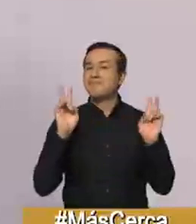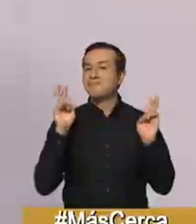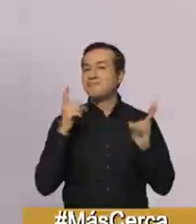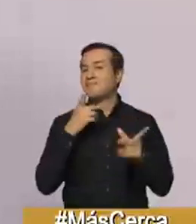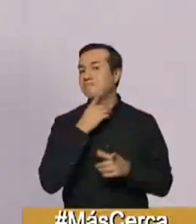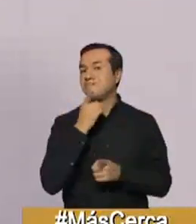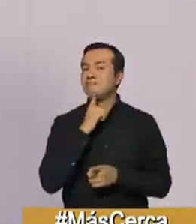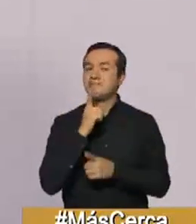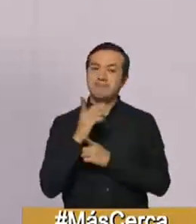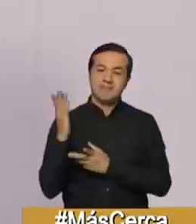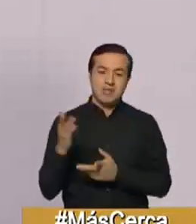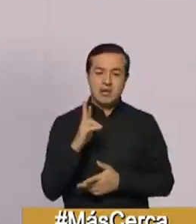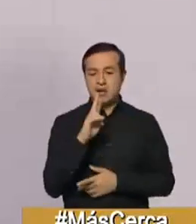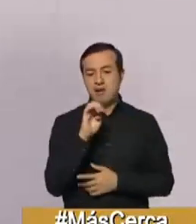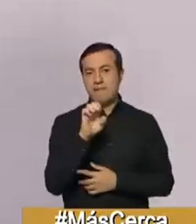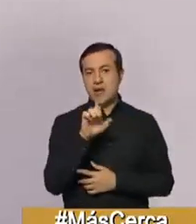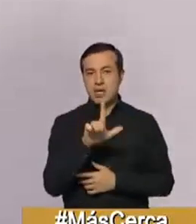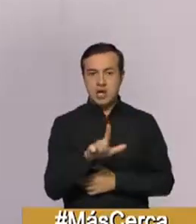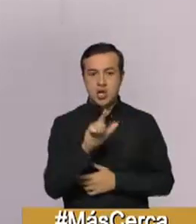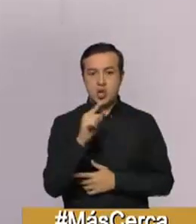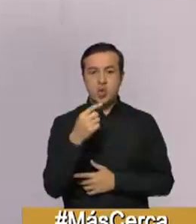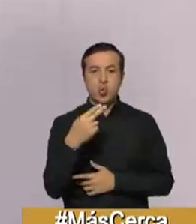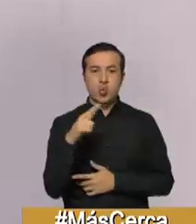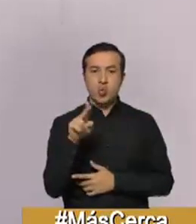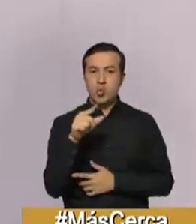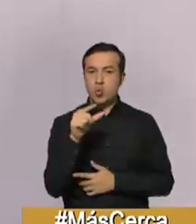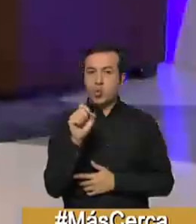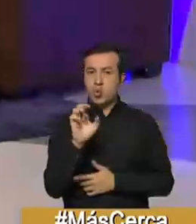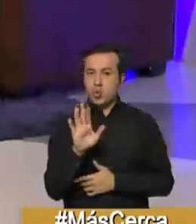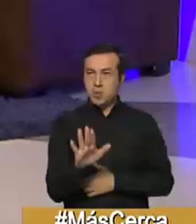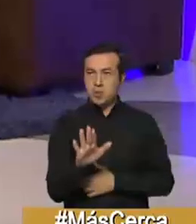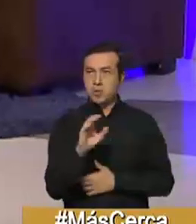gusto de recibir a Rafael Lugo y Sonia Alvarado. Muy buenos días.